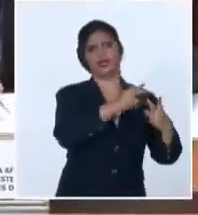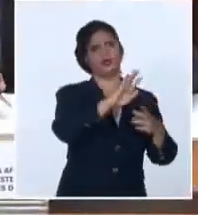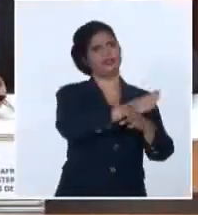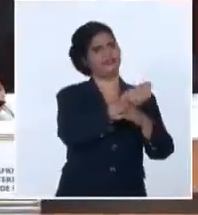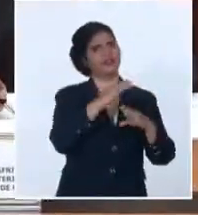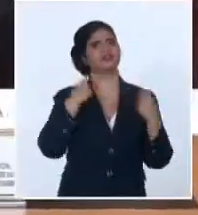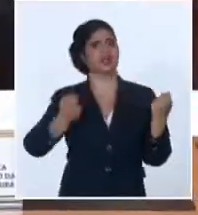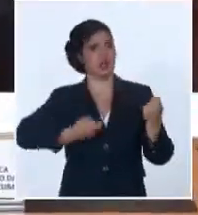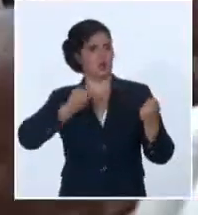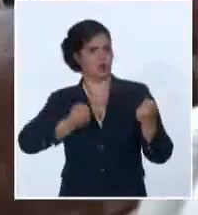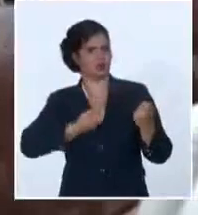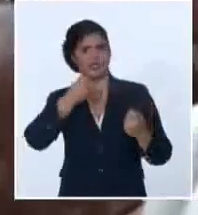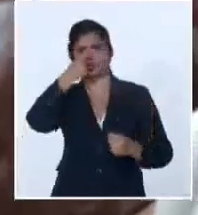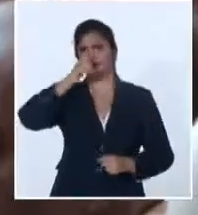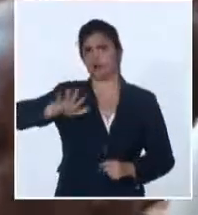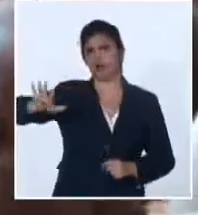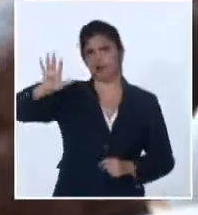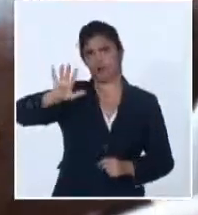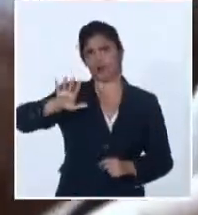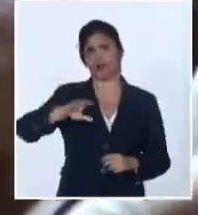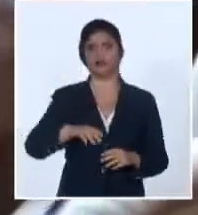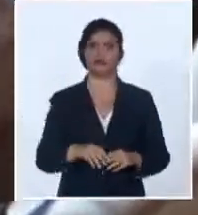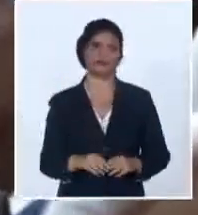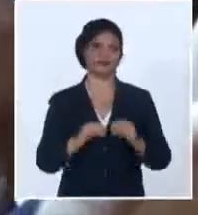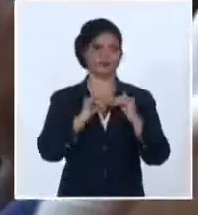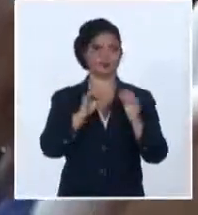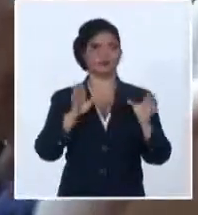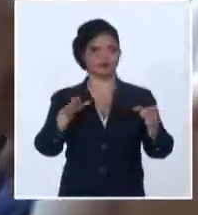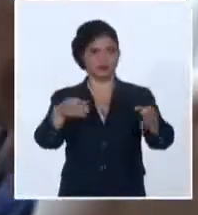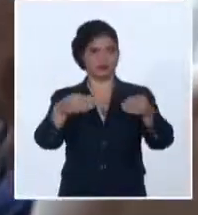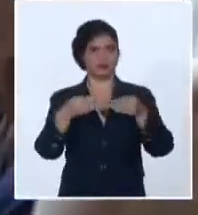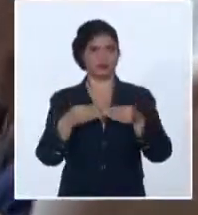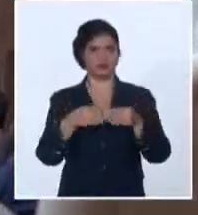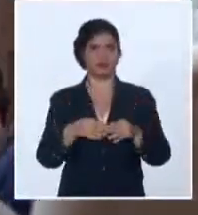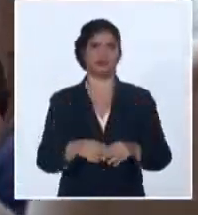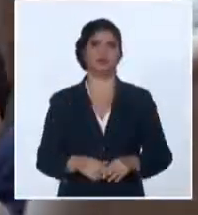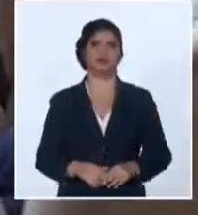mártires de esa epopeya. Talía González, Canal Cubano de Noticias.